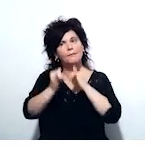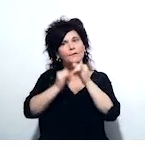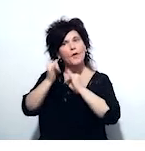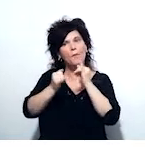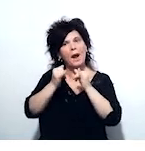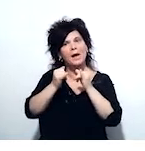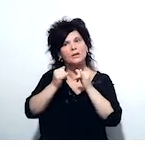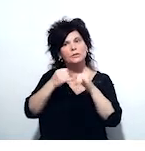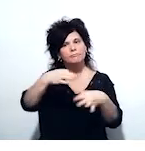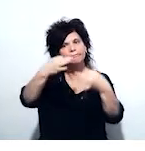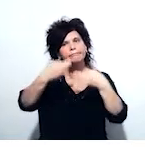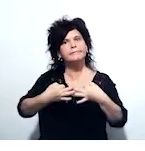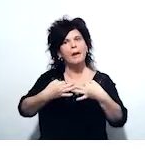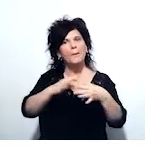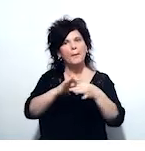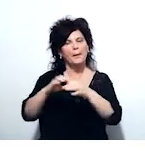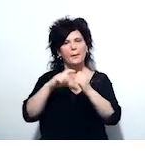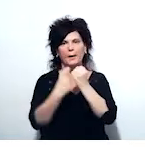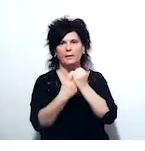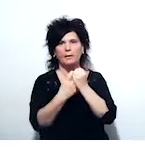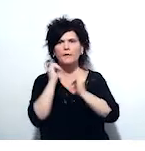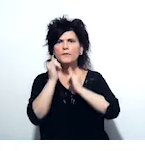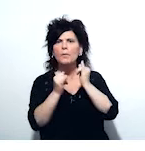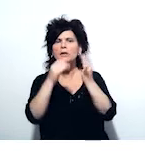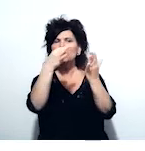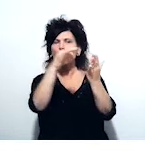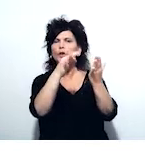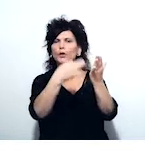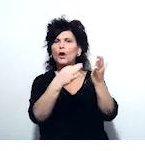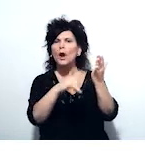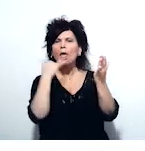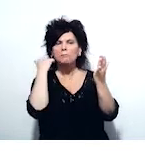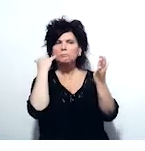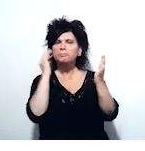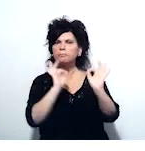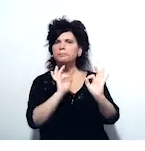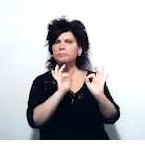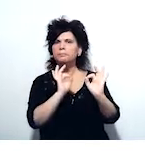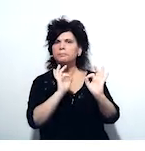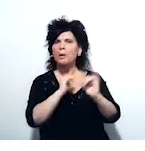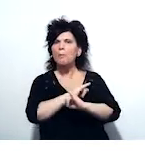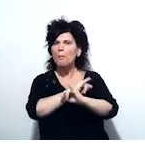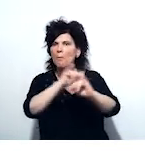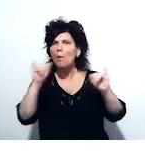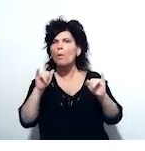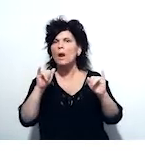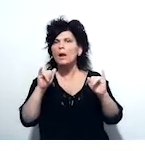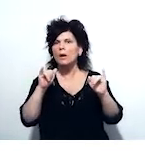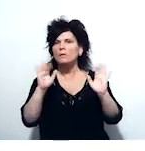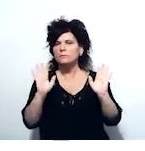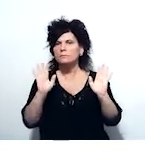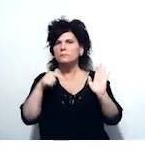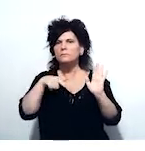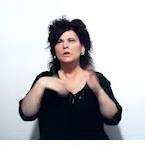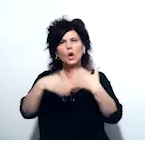información confiable en Internet. Entonces, es información que se ha chequeado y está publicada como confiable. Esto lo